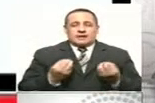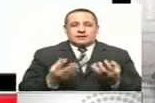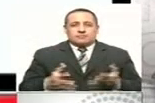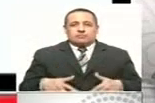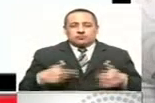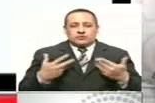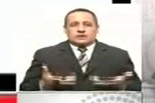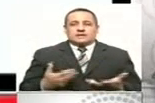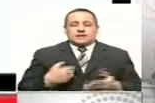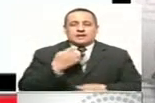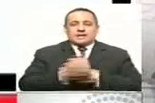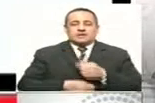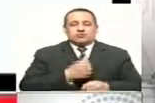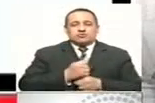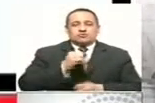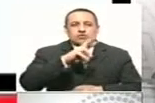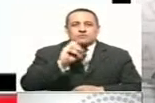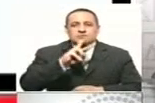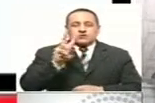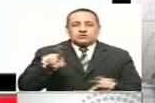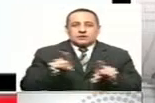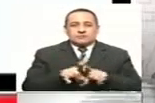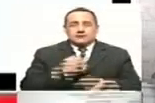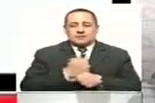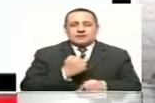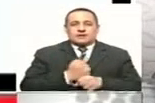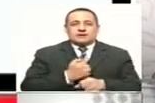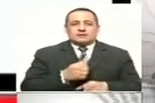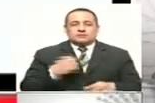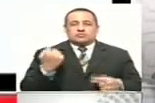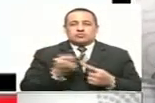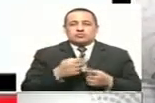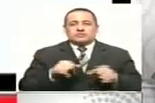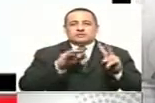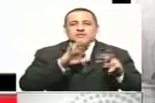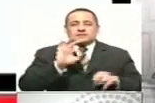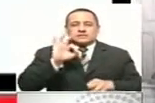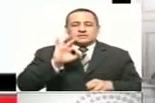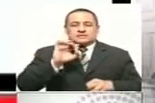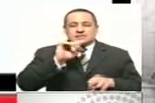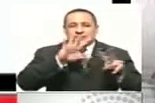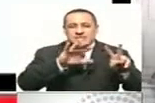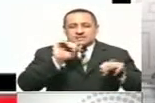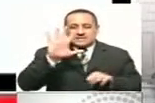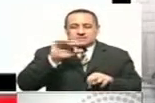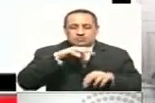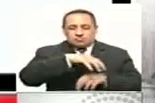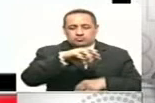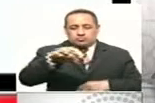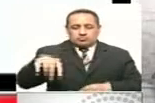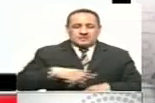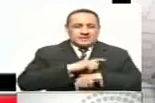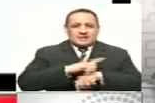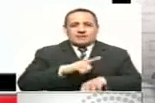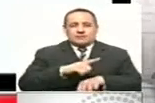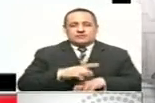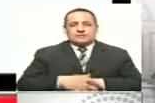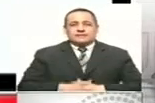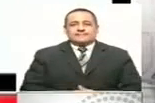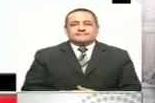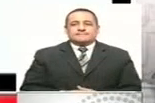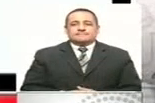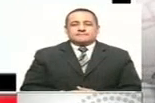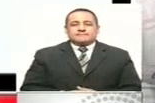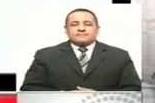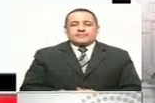el 2022. Otra meta es tener 75 centros MAC Express, ¿no?